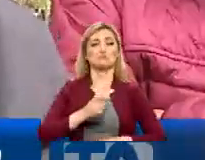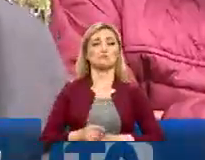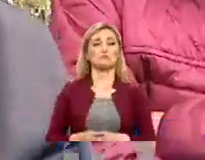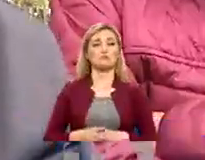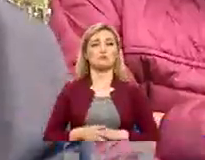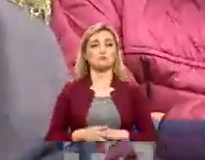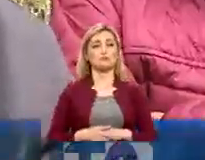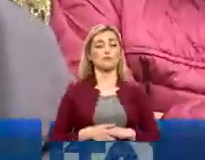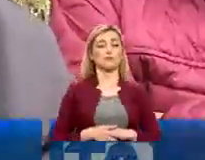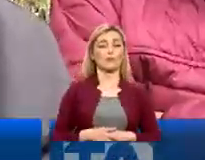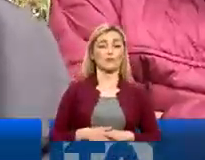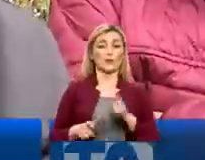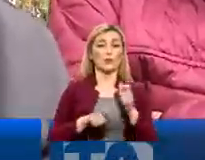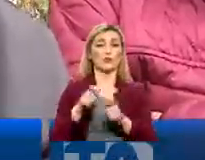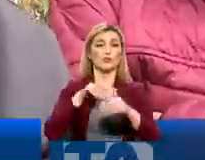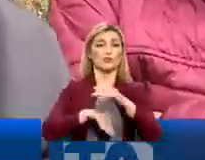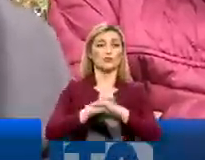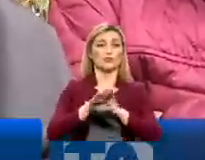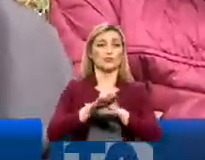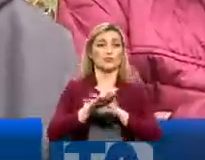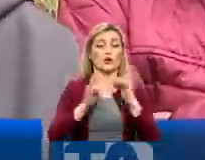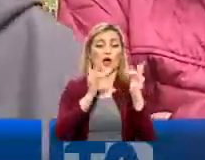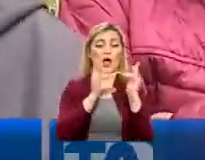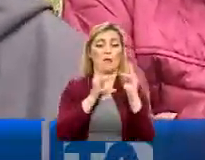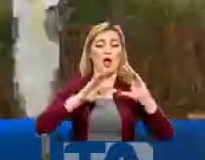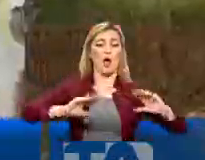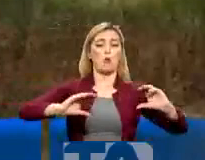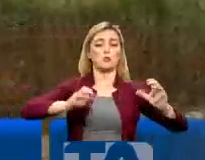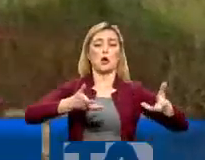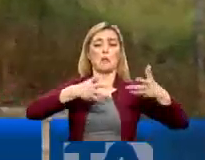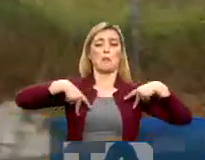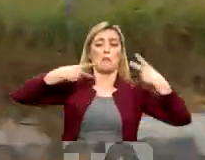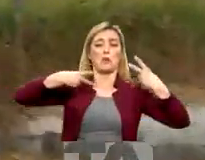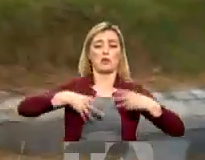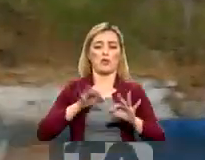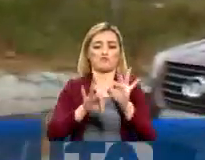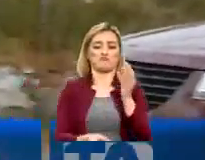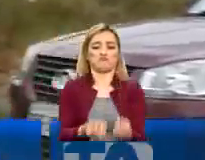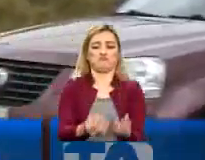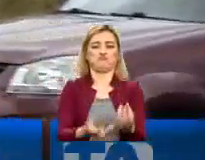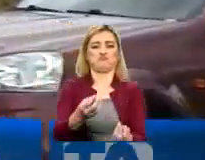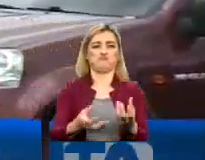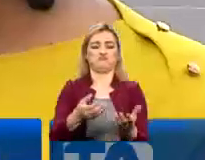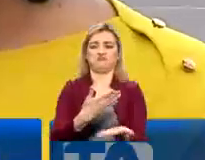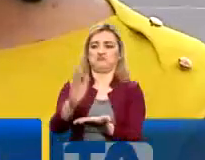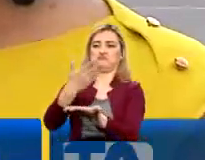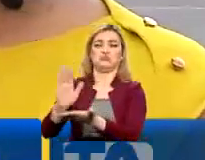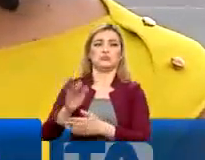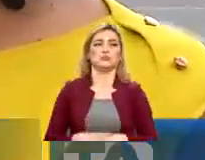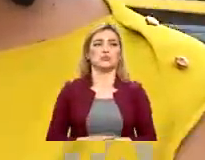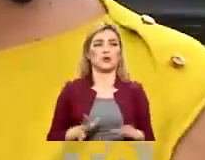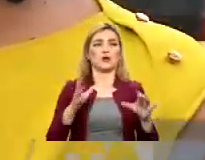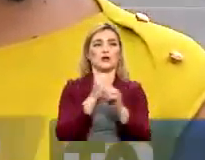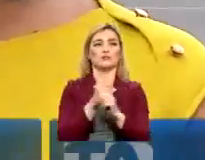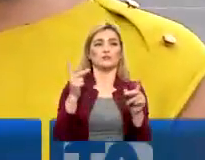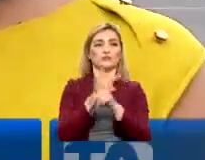hecho desalojar, hemos quemado los colchones porque ya estaban aquí ya viviendo. El inconveniente es aún peor en las noches. A partir